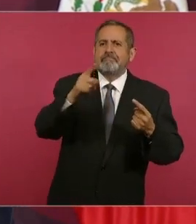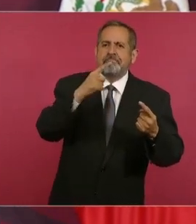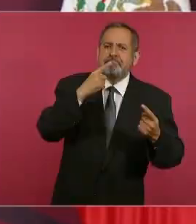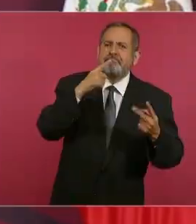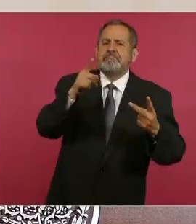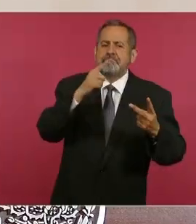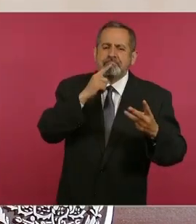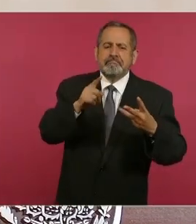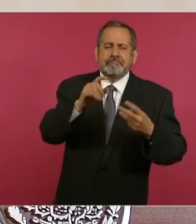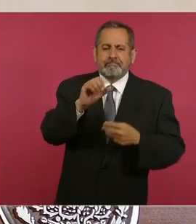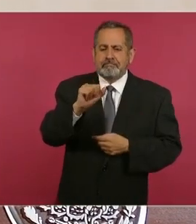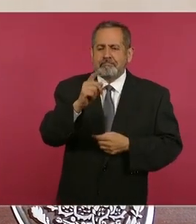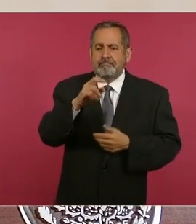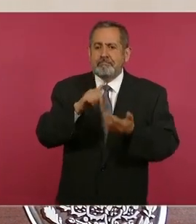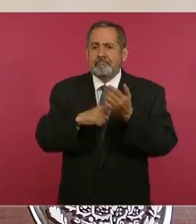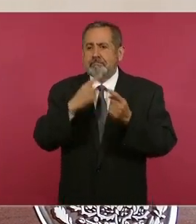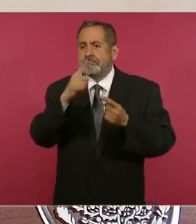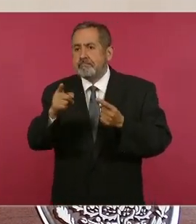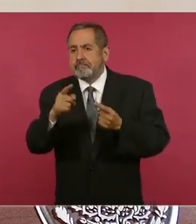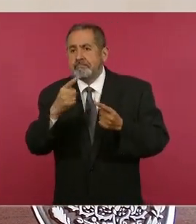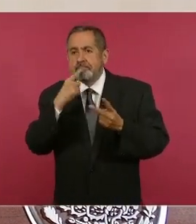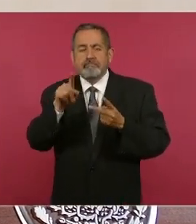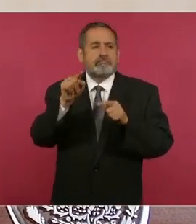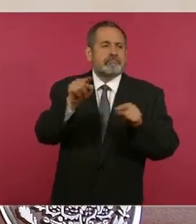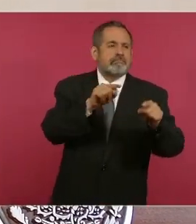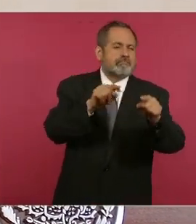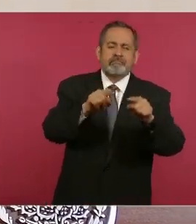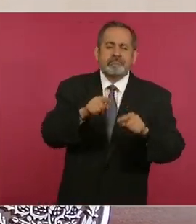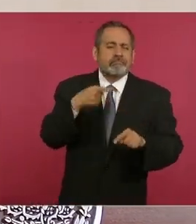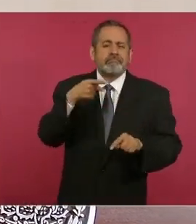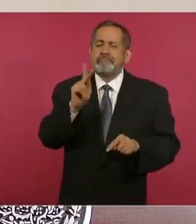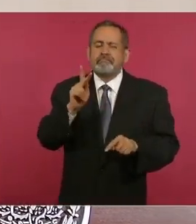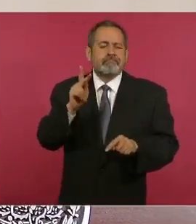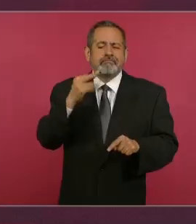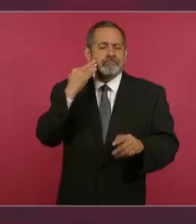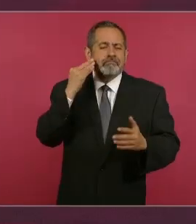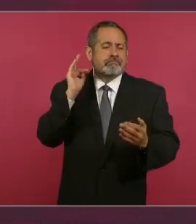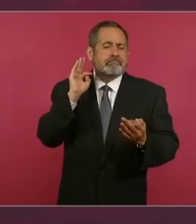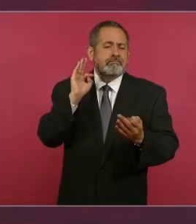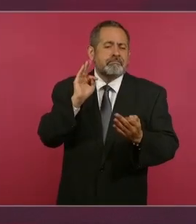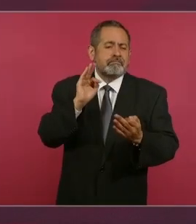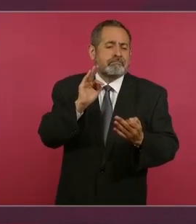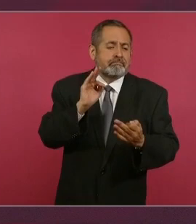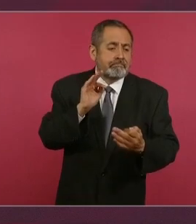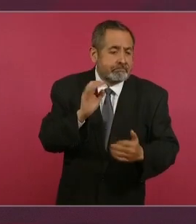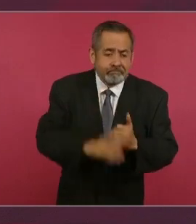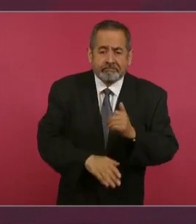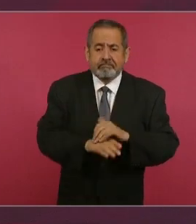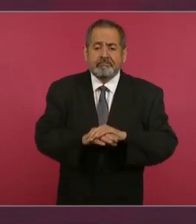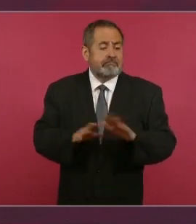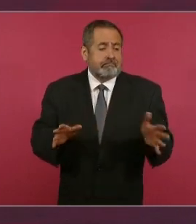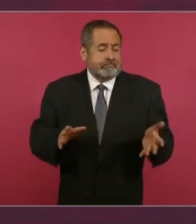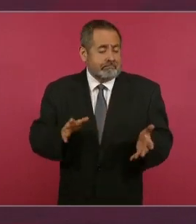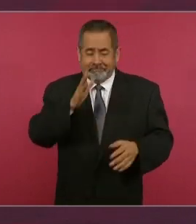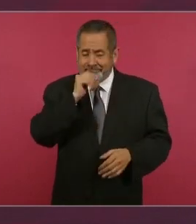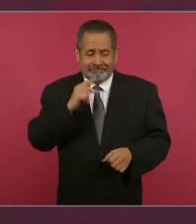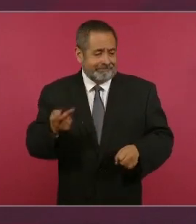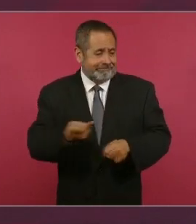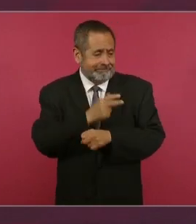recursos en distintas instancias, pero ya llega el momento en que ya es